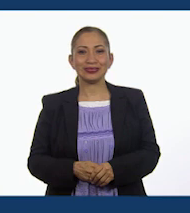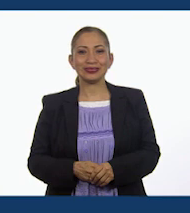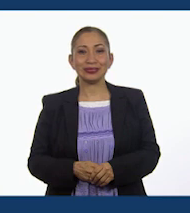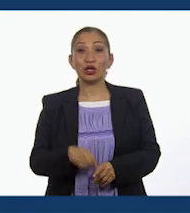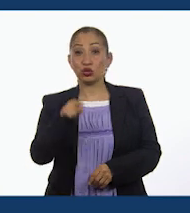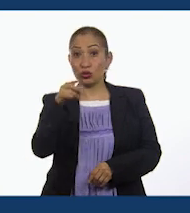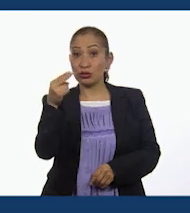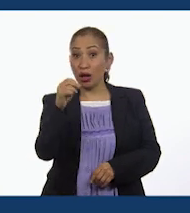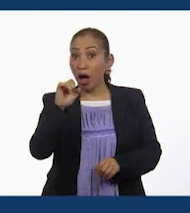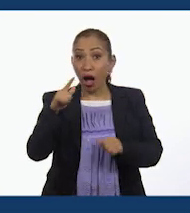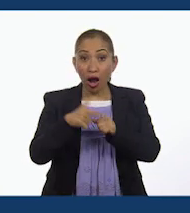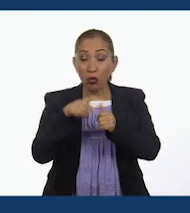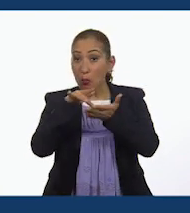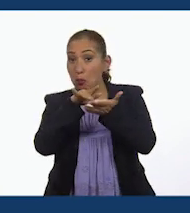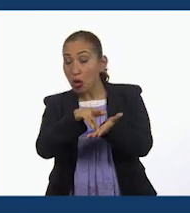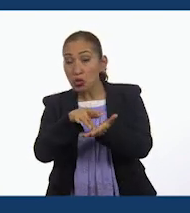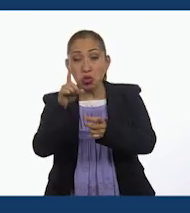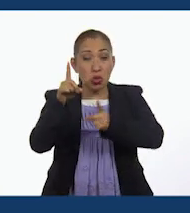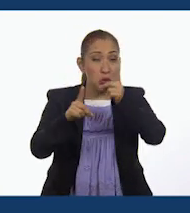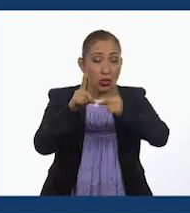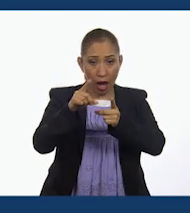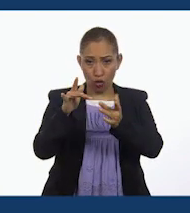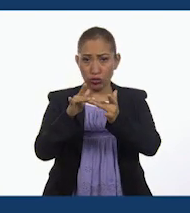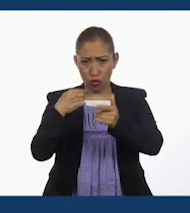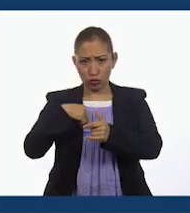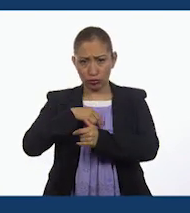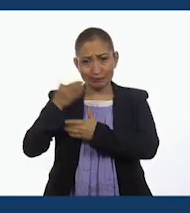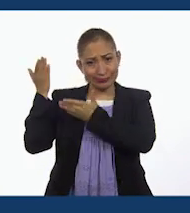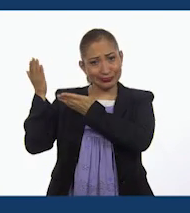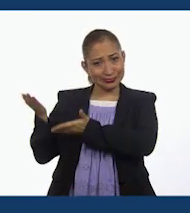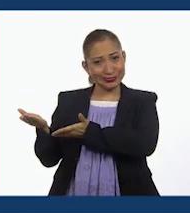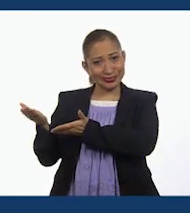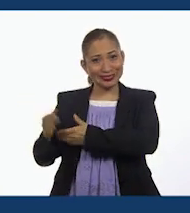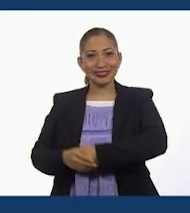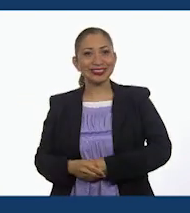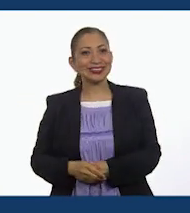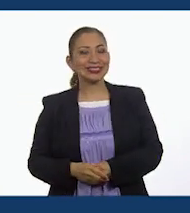Si necesitas ayuda para resolver tus dudas, contáctanos.